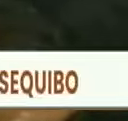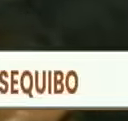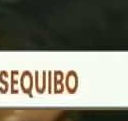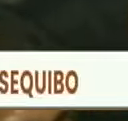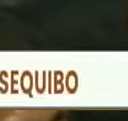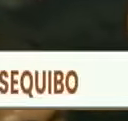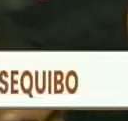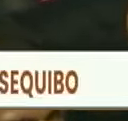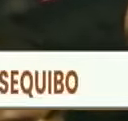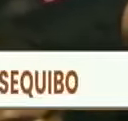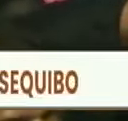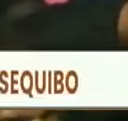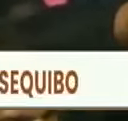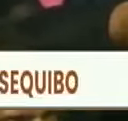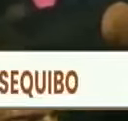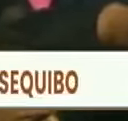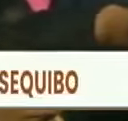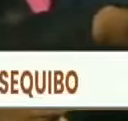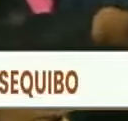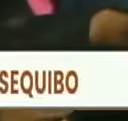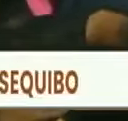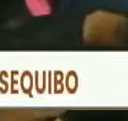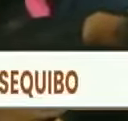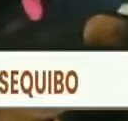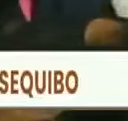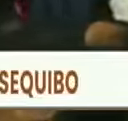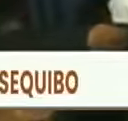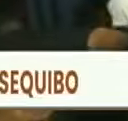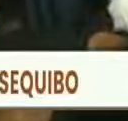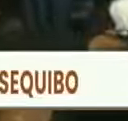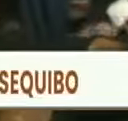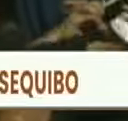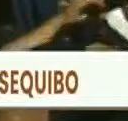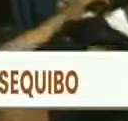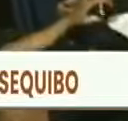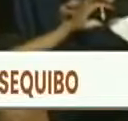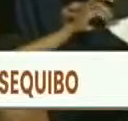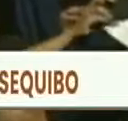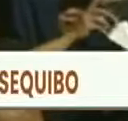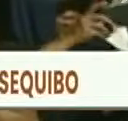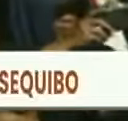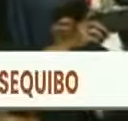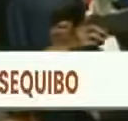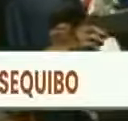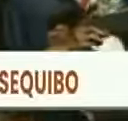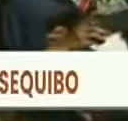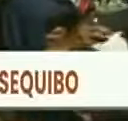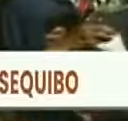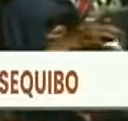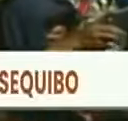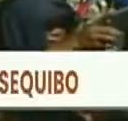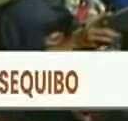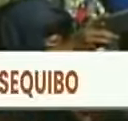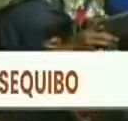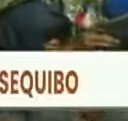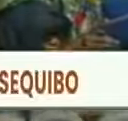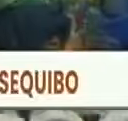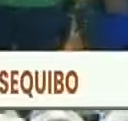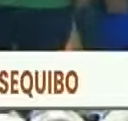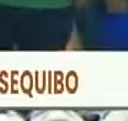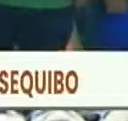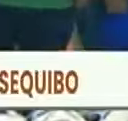qué consultarlo. Nadie está consultando si el Esequibo es de Venezuela. Alguna de las preguntas es, ¿usted cree que el Esequibo es de